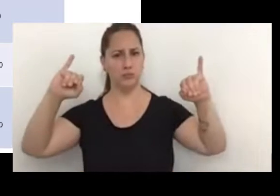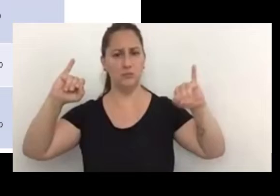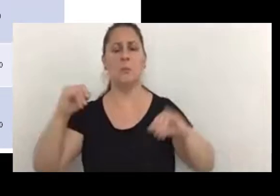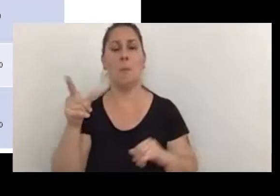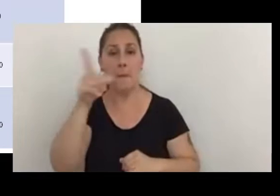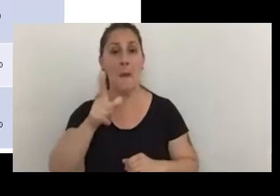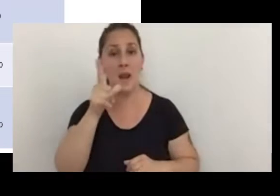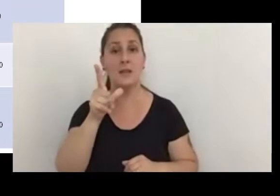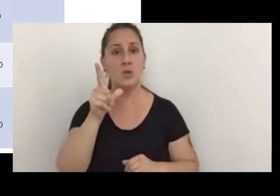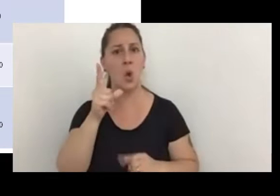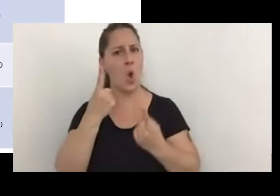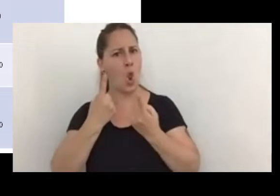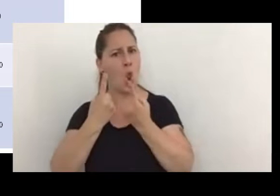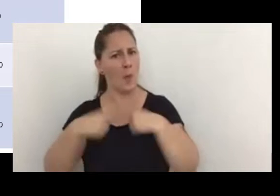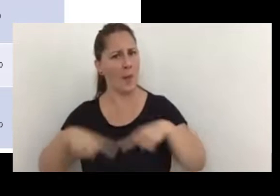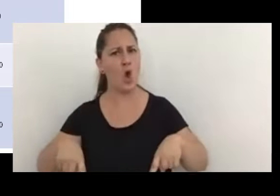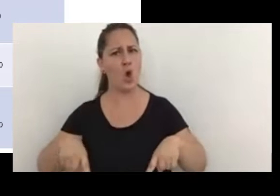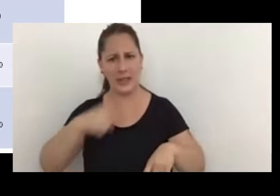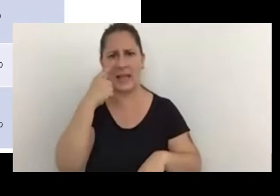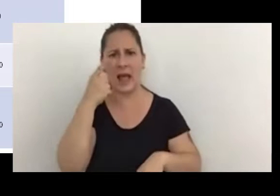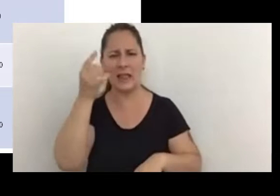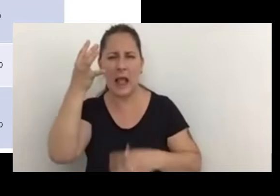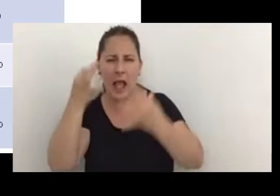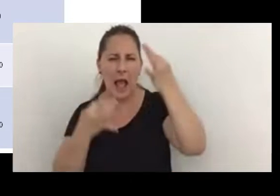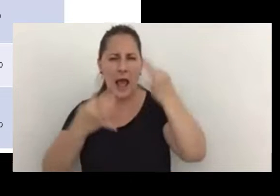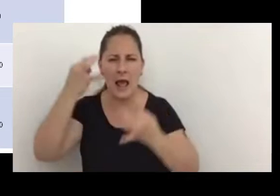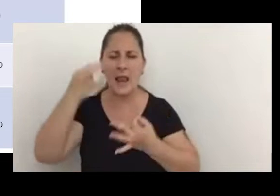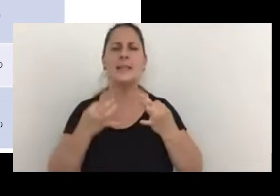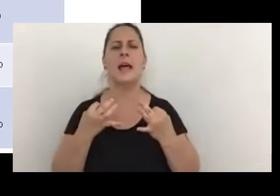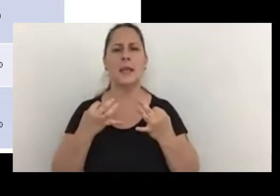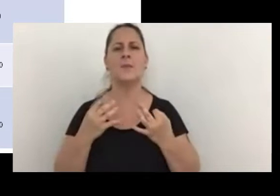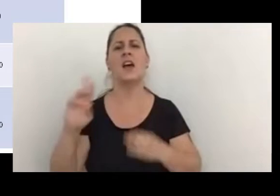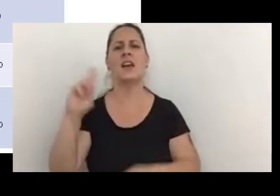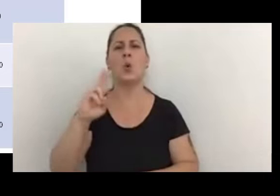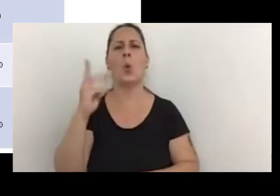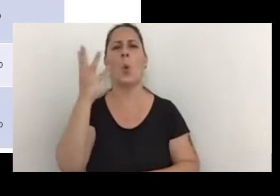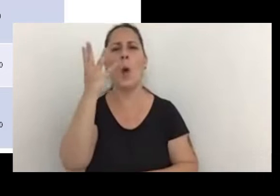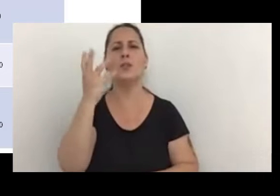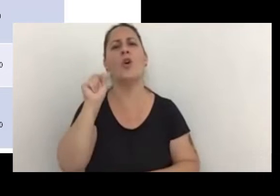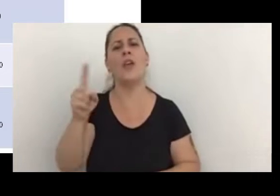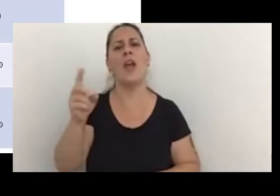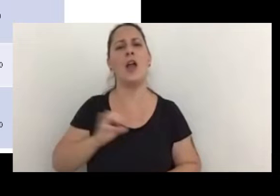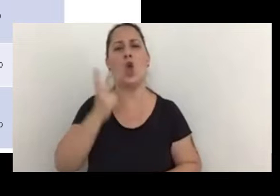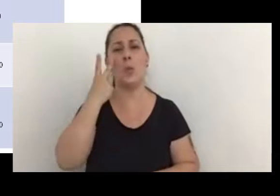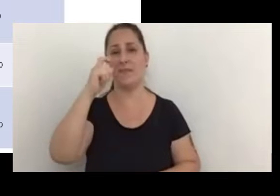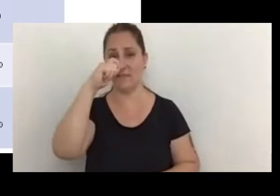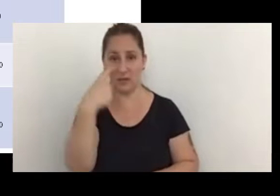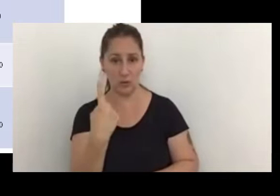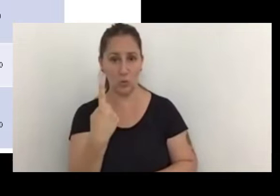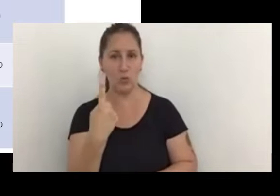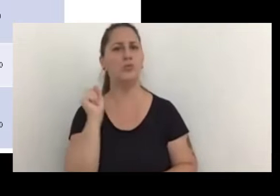era novedoso analizar, es la resolución 4 del año 2021, que es de